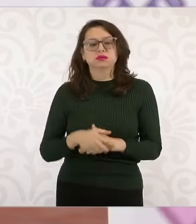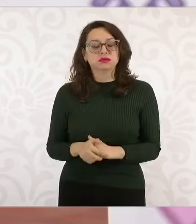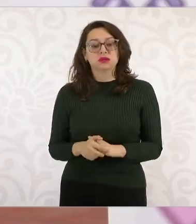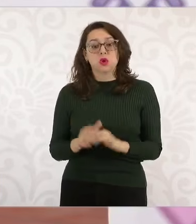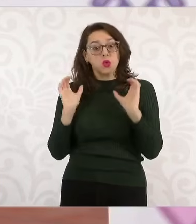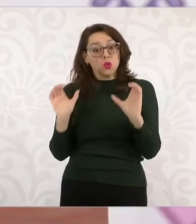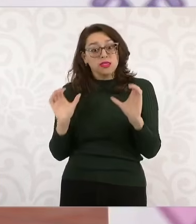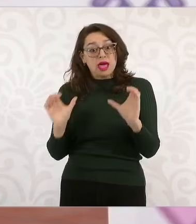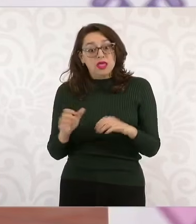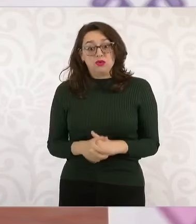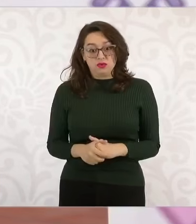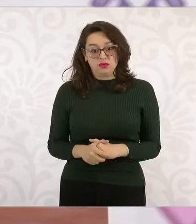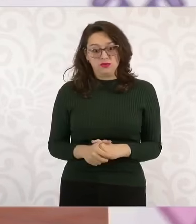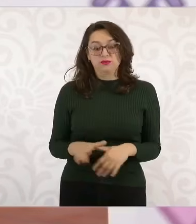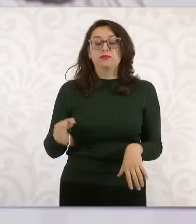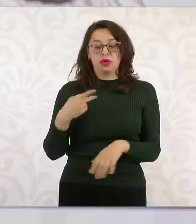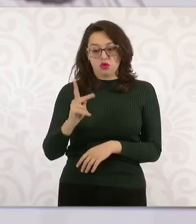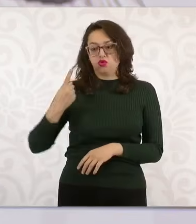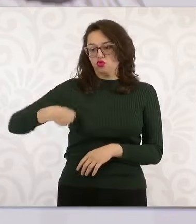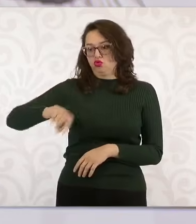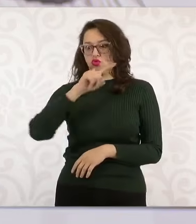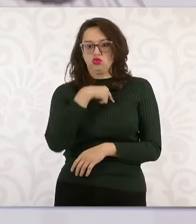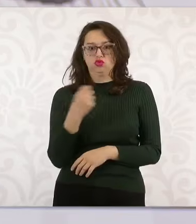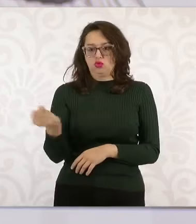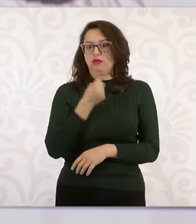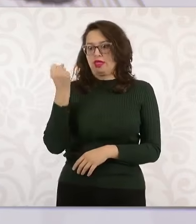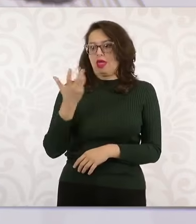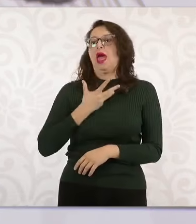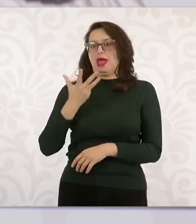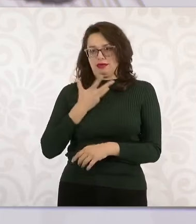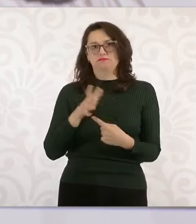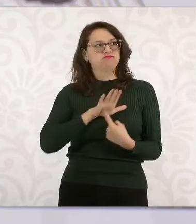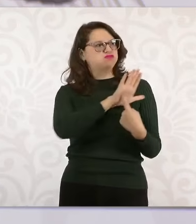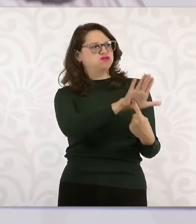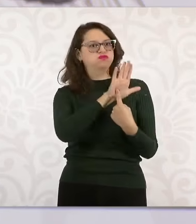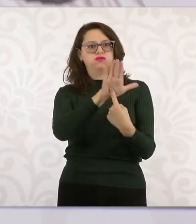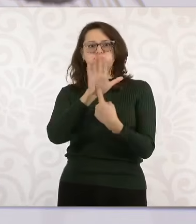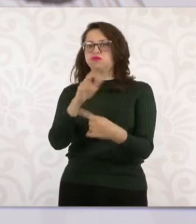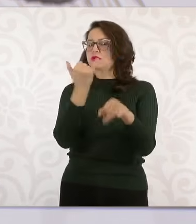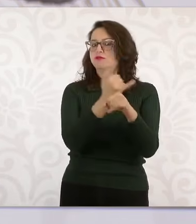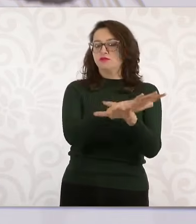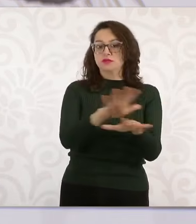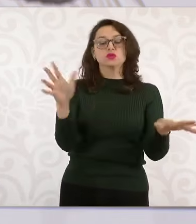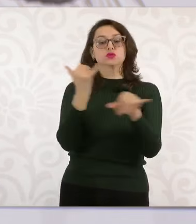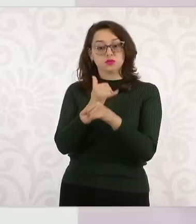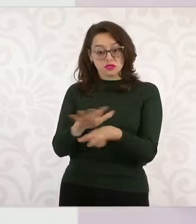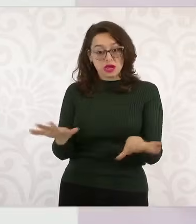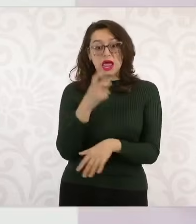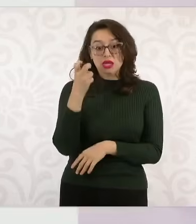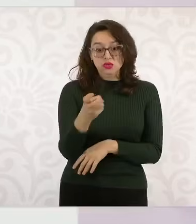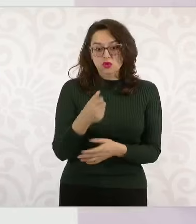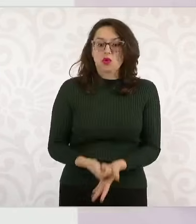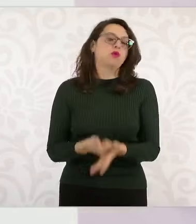Si no tuviéramos eso, probablemente impactarían más. Pero pues el estar manteniendo la información